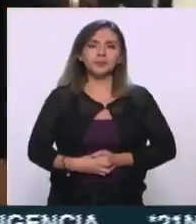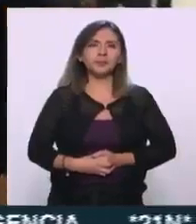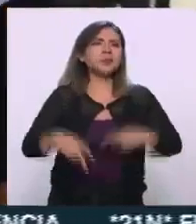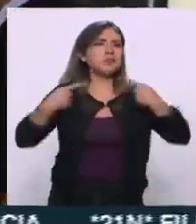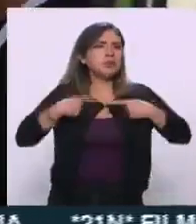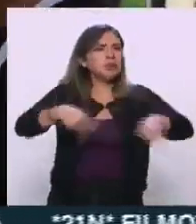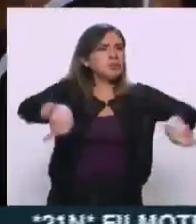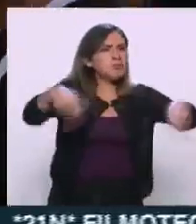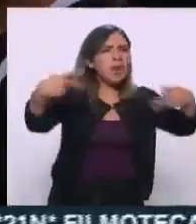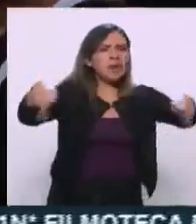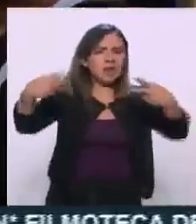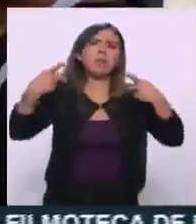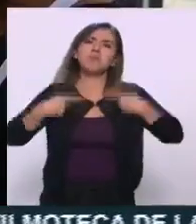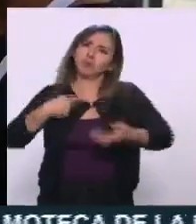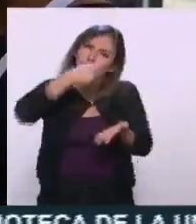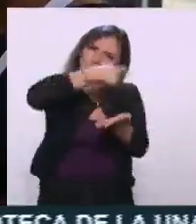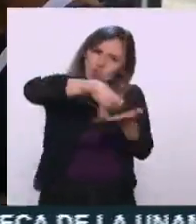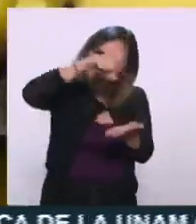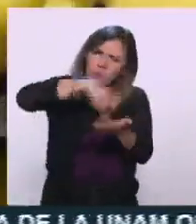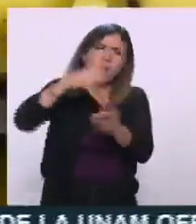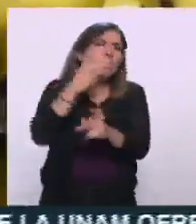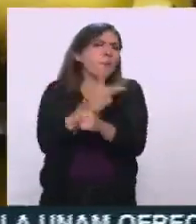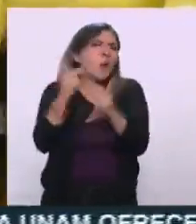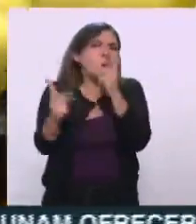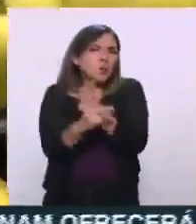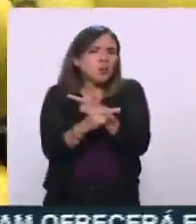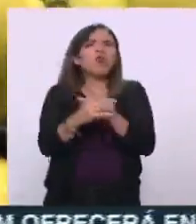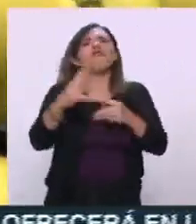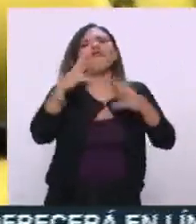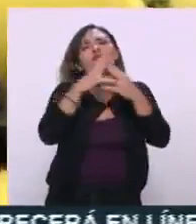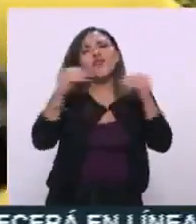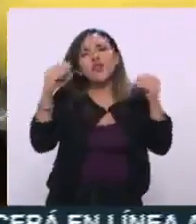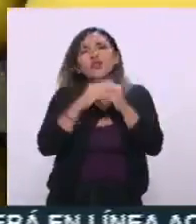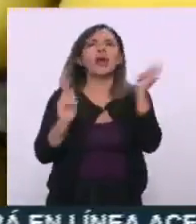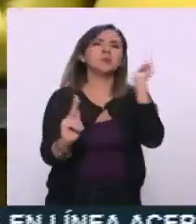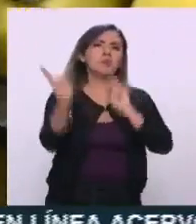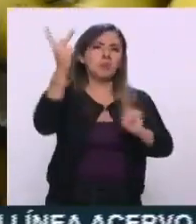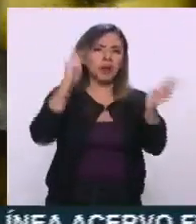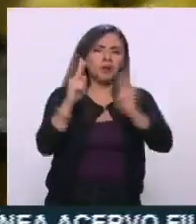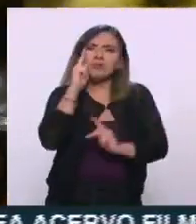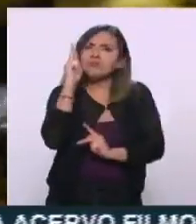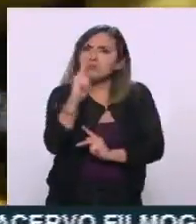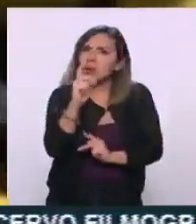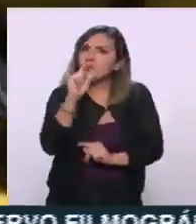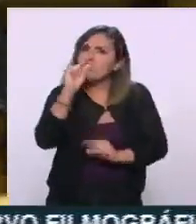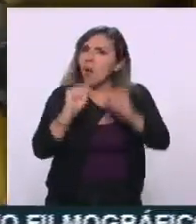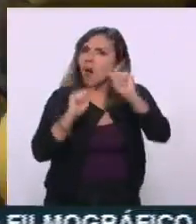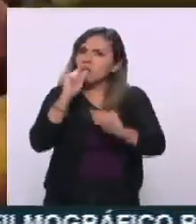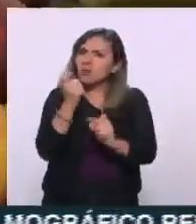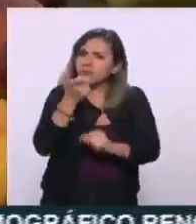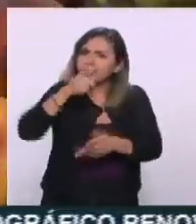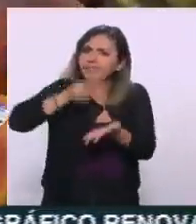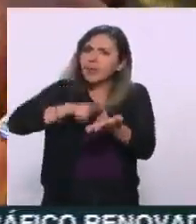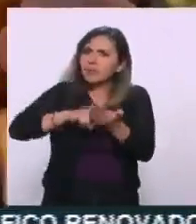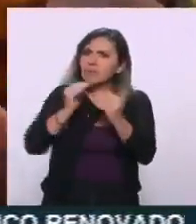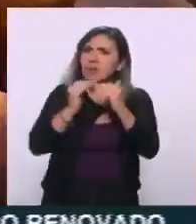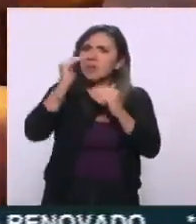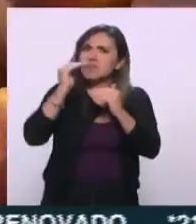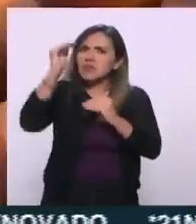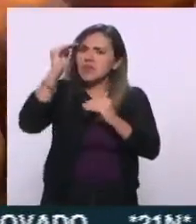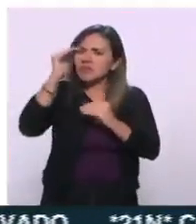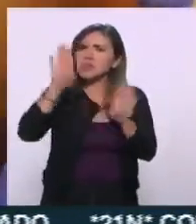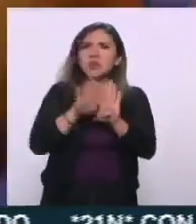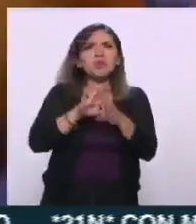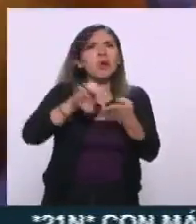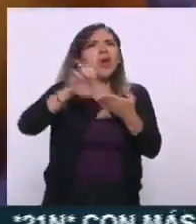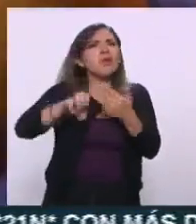Vendedores y consumidores de productos de la canasta básica, así como de frutas y verduras, han notado un incremento en los precios de estos. Ejemplo